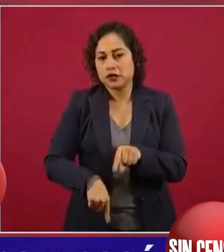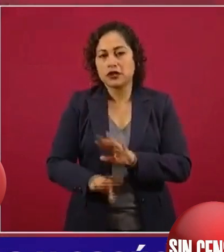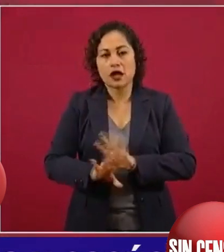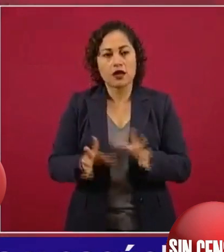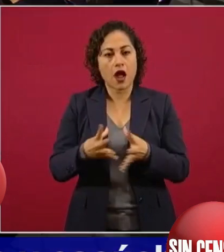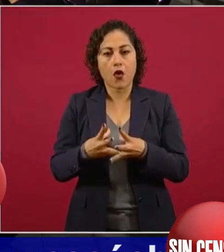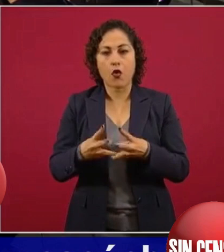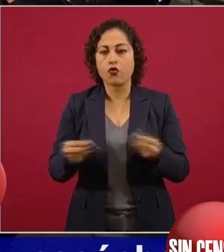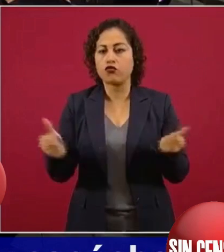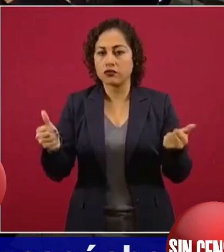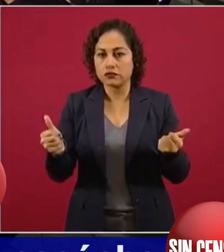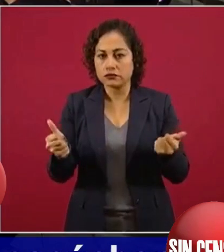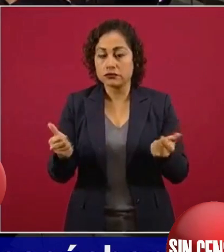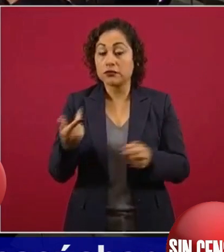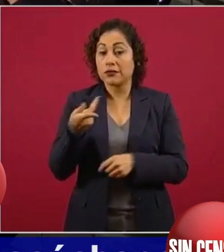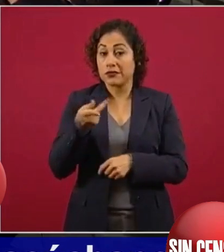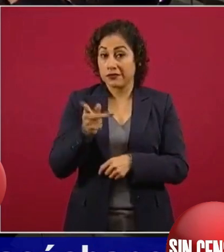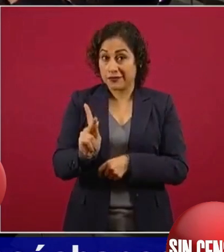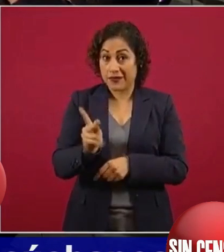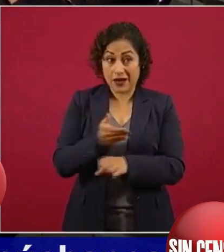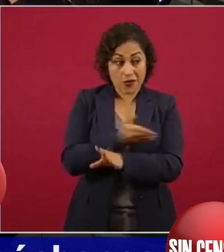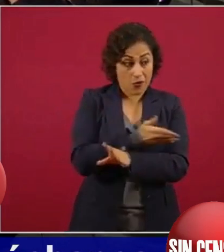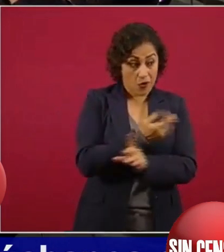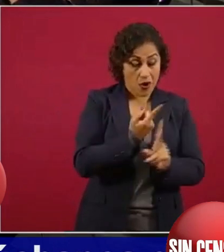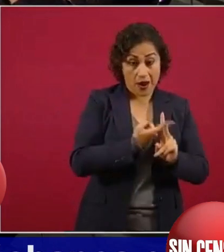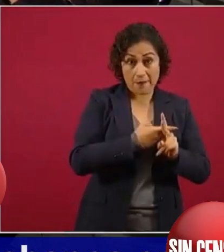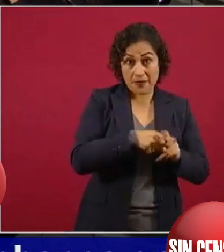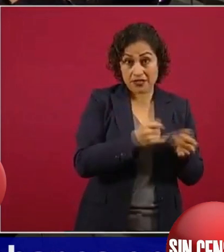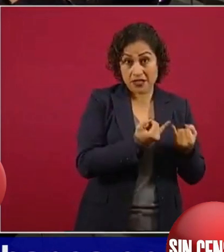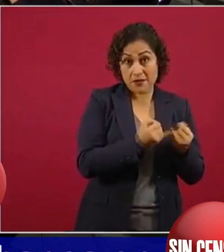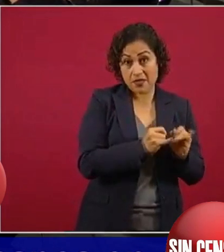pasó muchísimo tiempo.